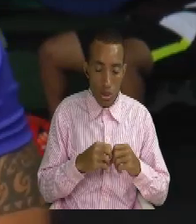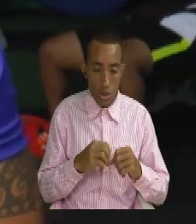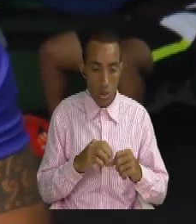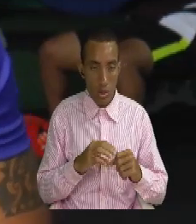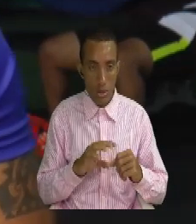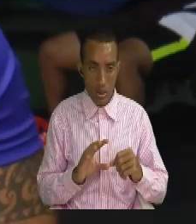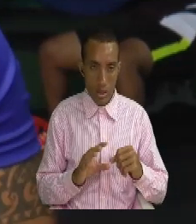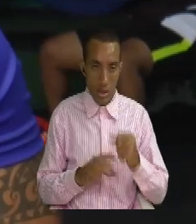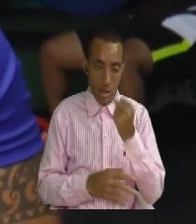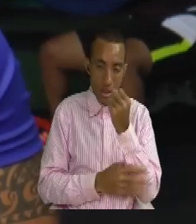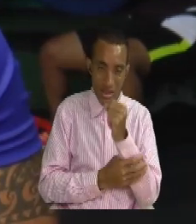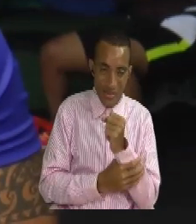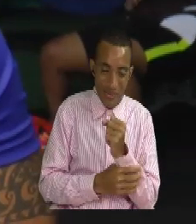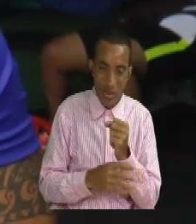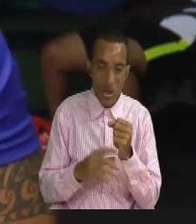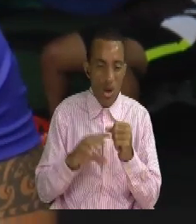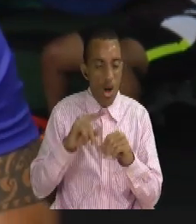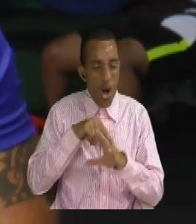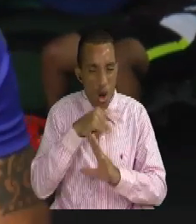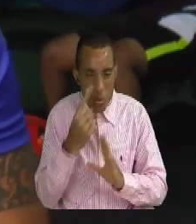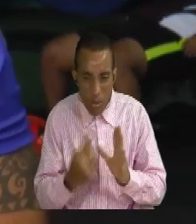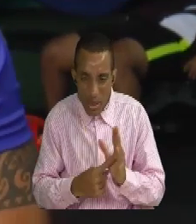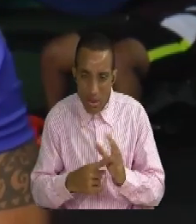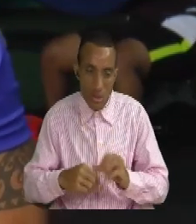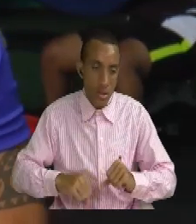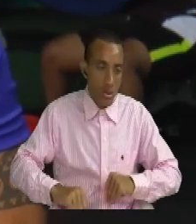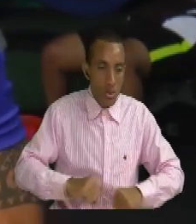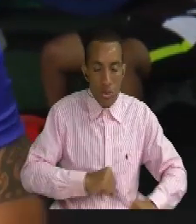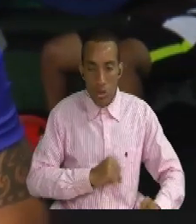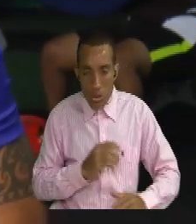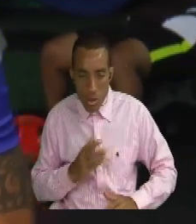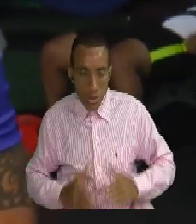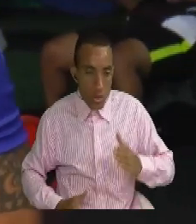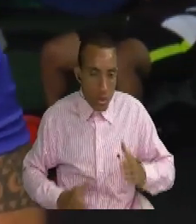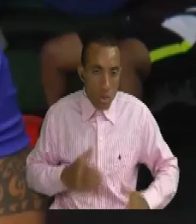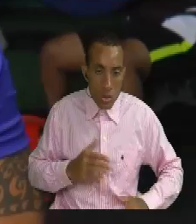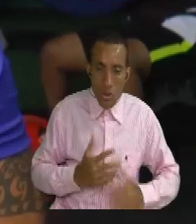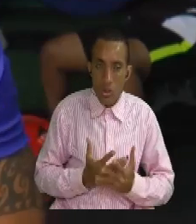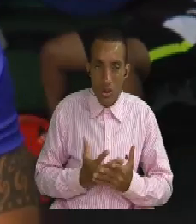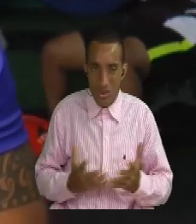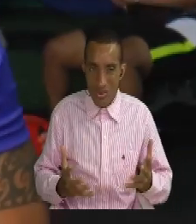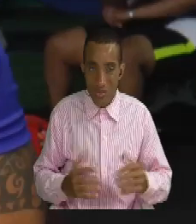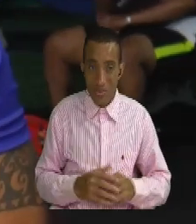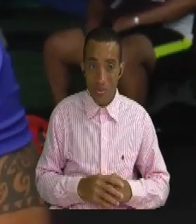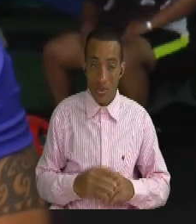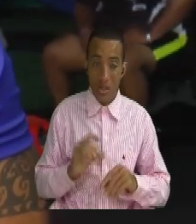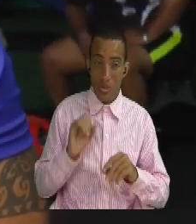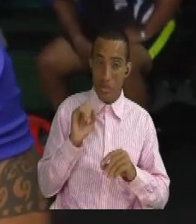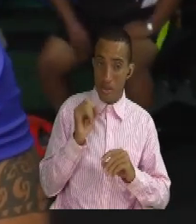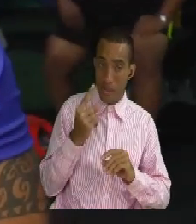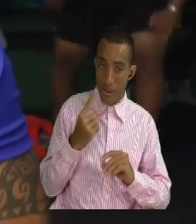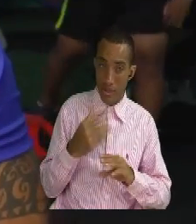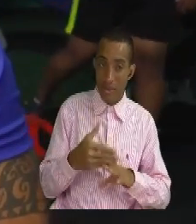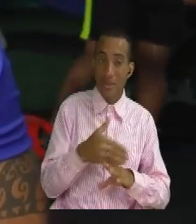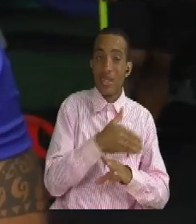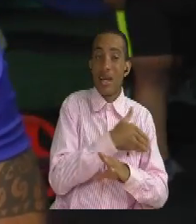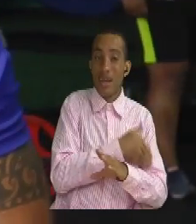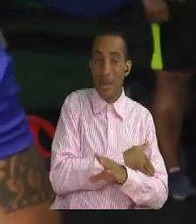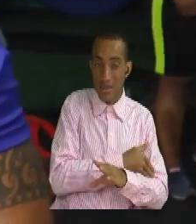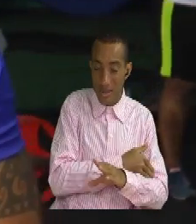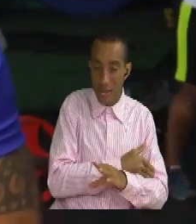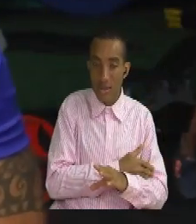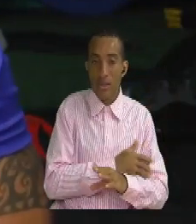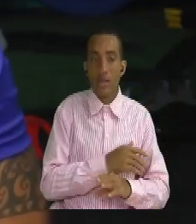un 100% durante el entrenamiento. Entonces, lo más viable es primero, antes de arrancar